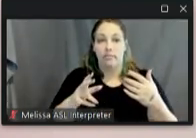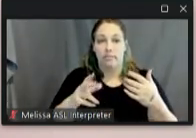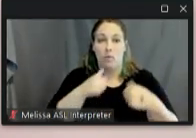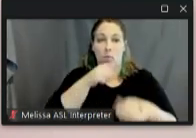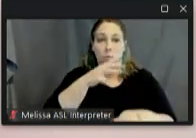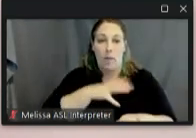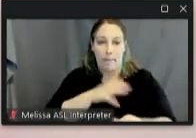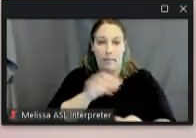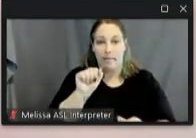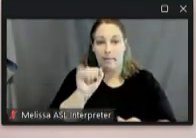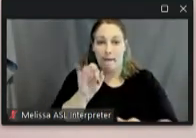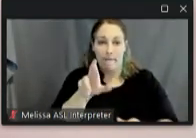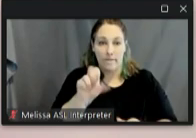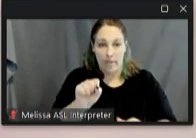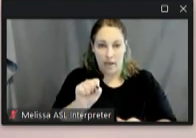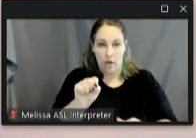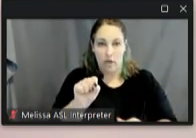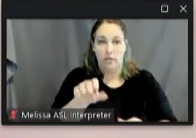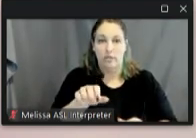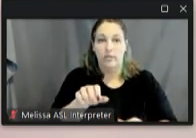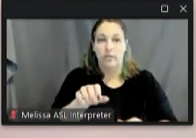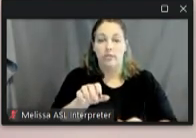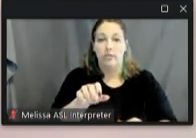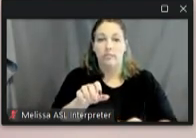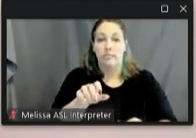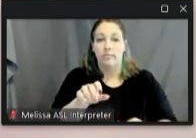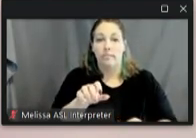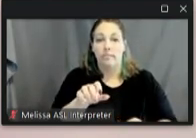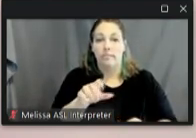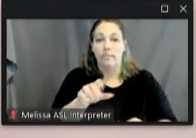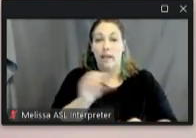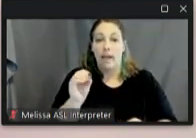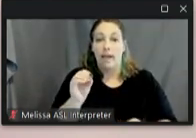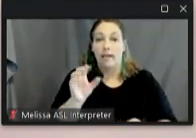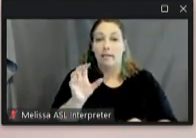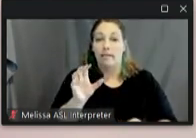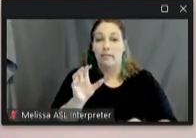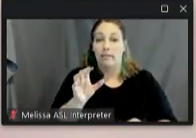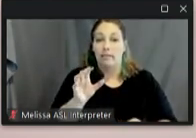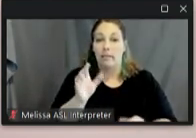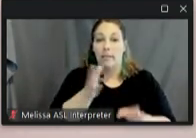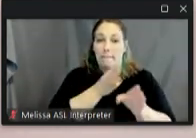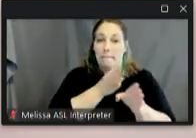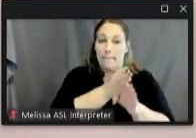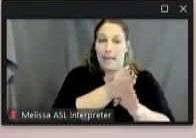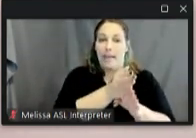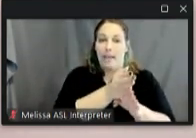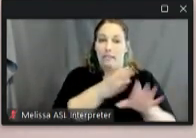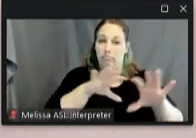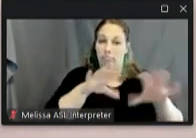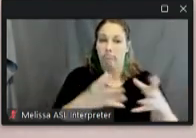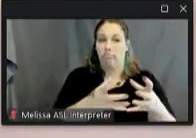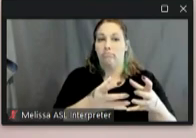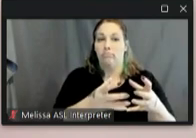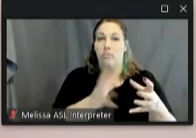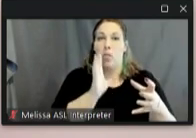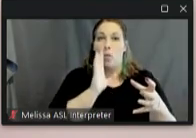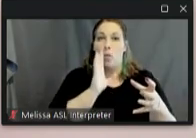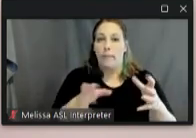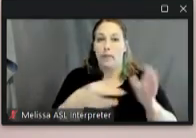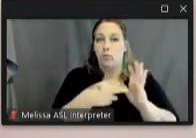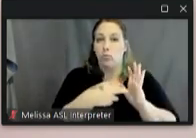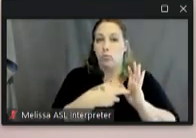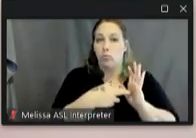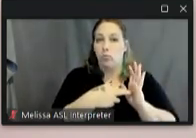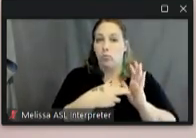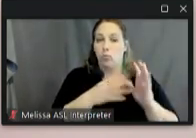la igualdad de derechos y oportunidades plenas para las mujeres en la vida política, cultural, económica, social y